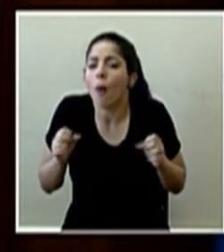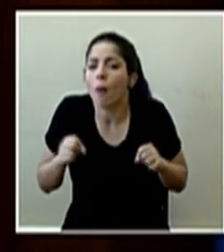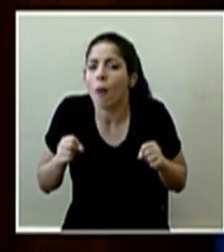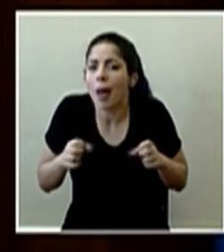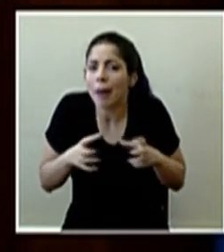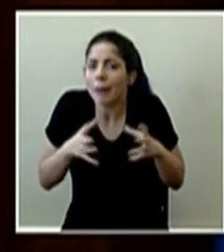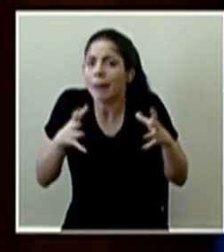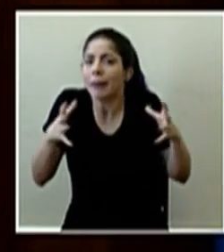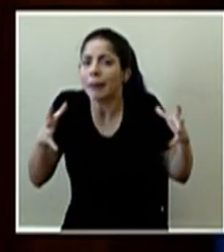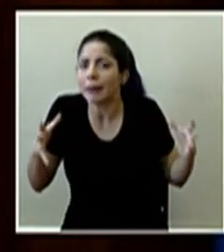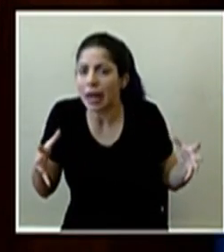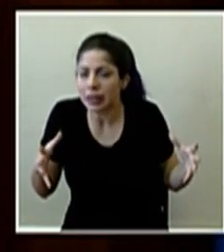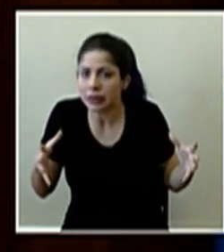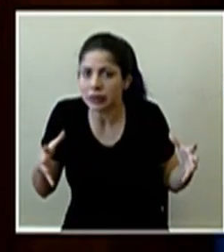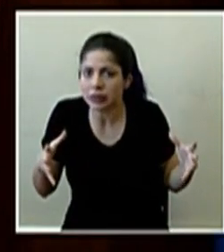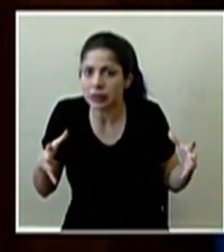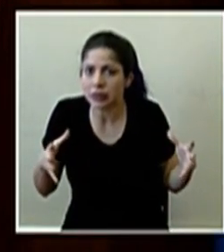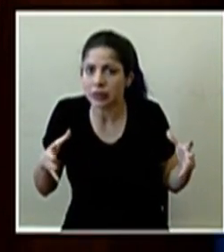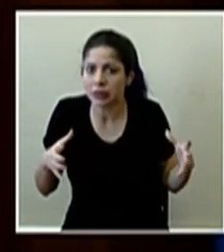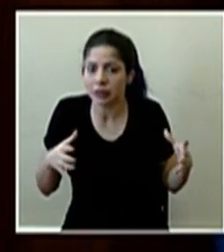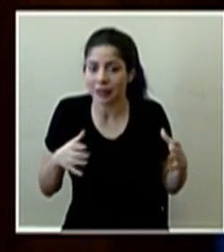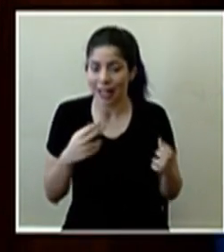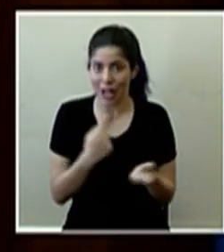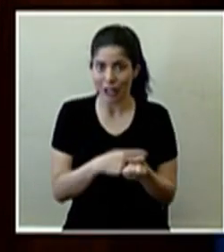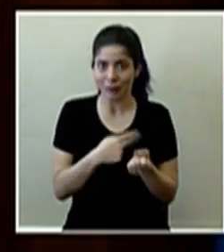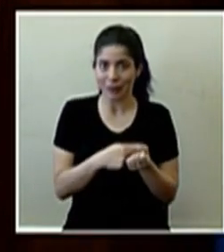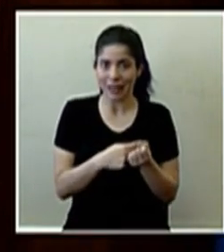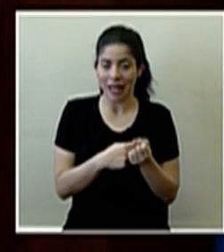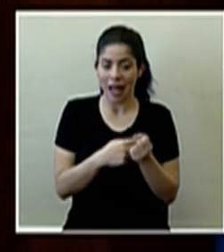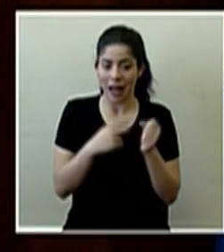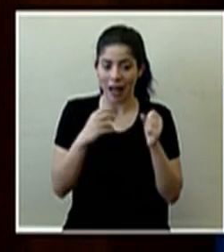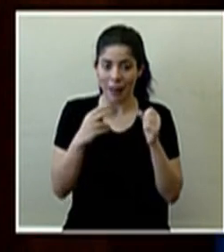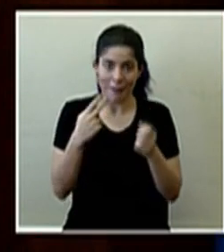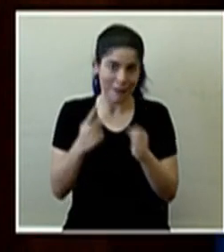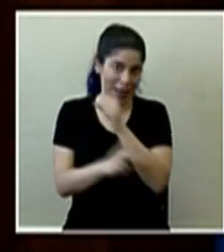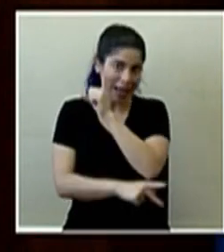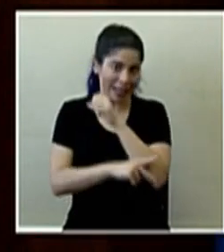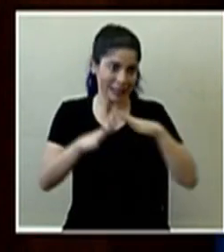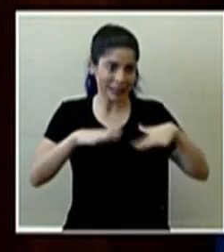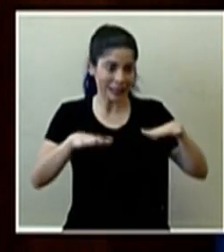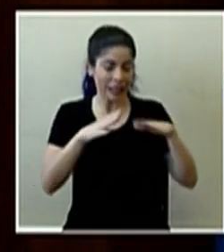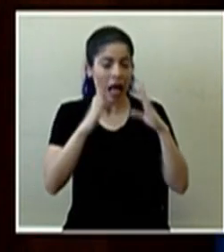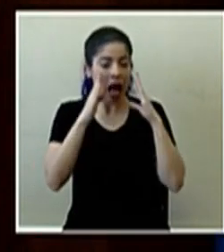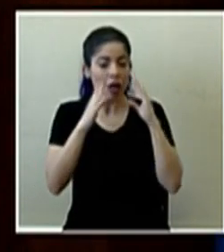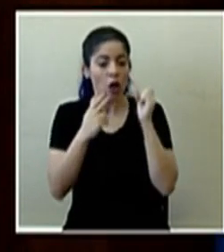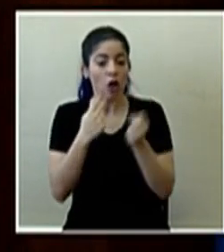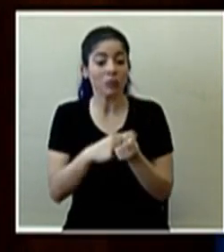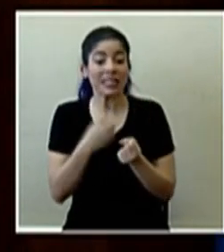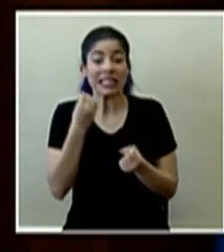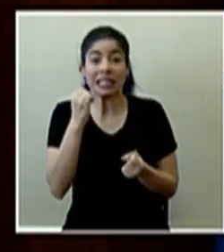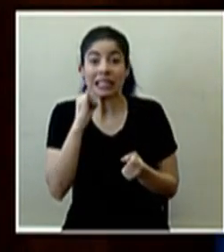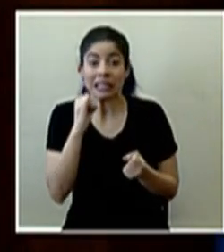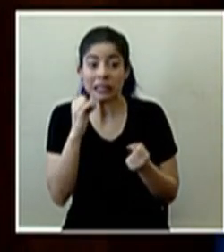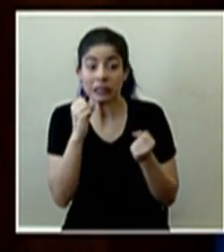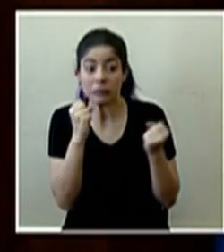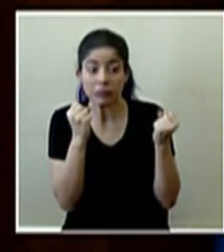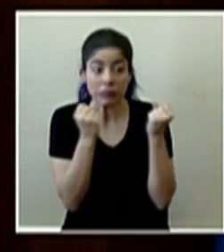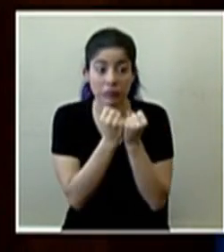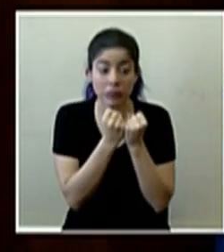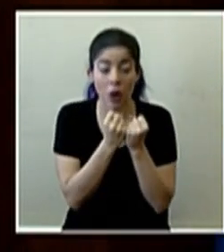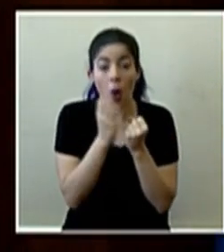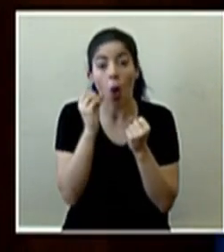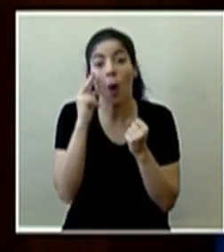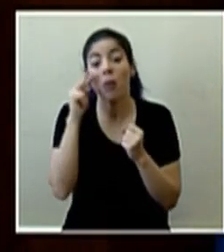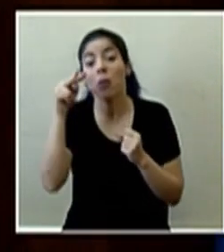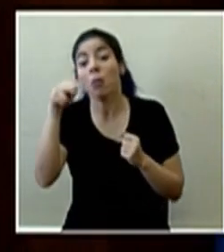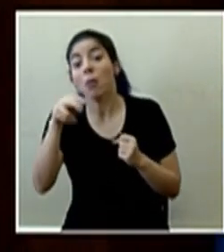expanderíamos la capacidad hospitalaria del país si se satura o podemos proyectar